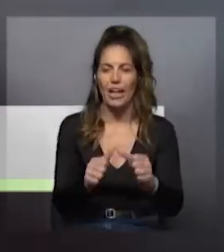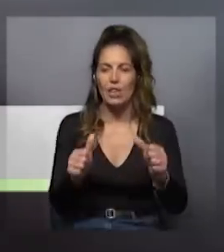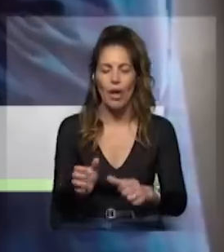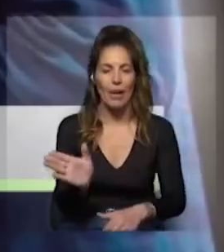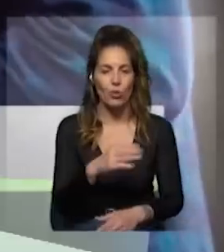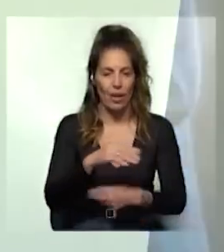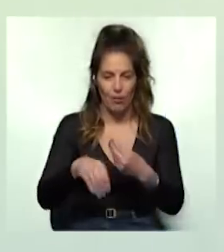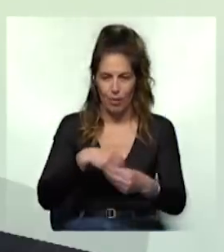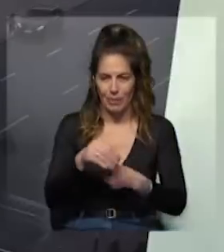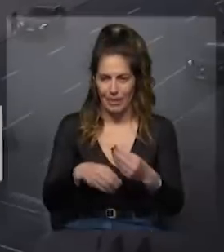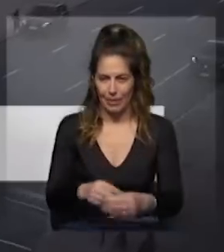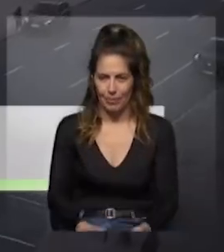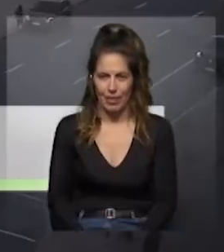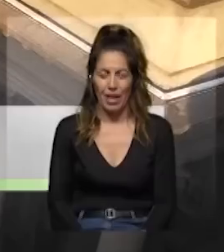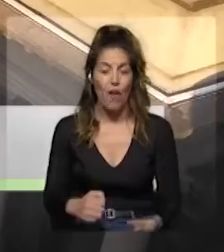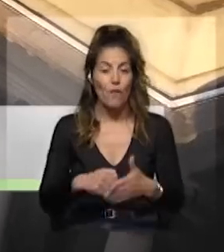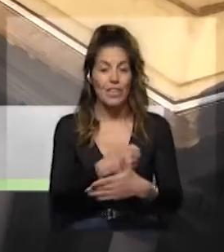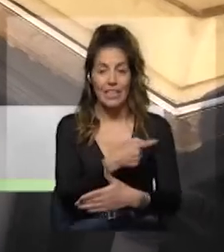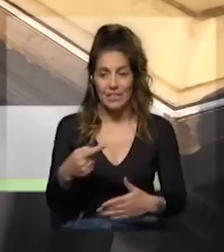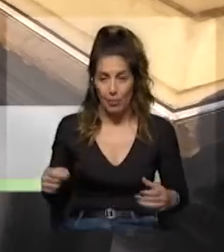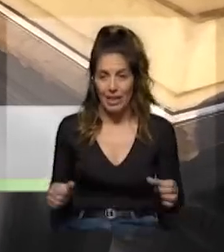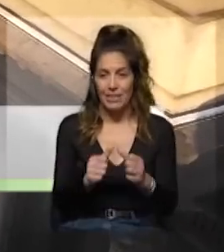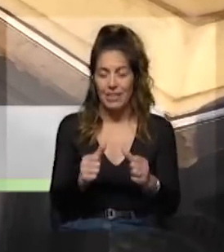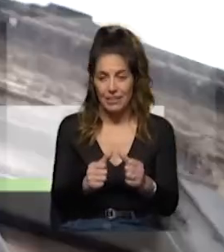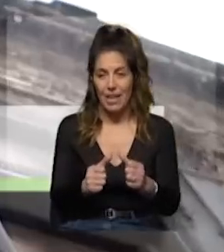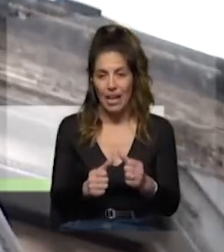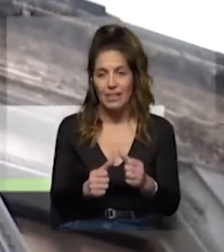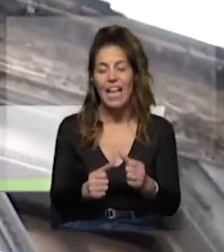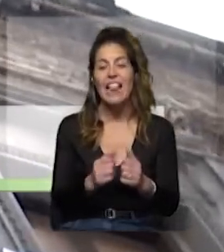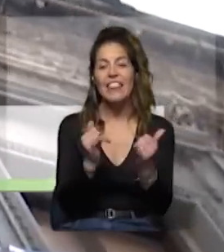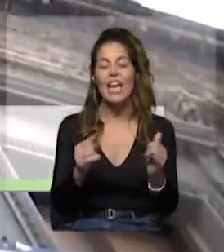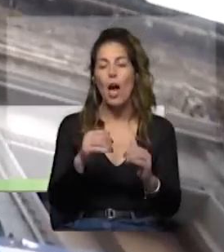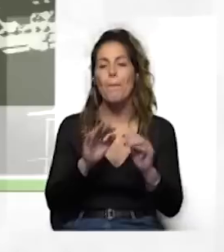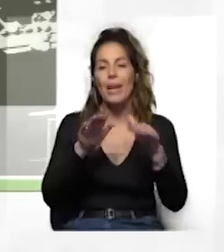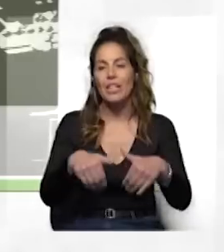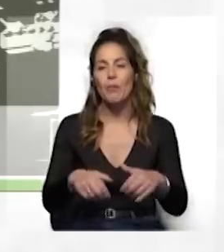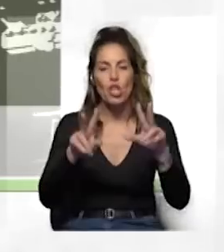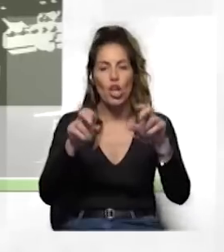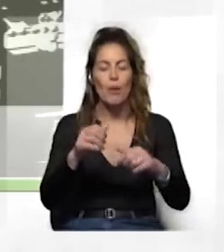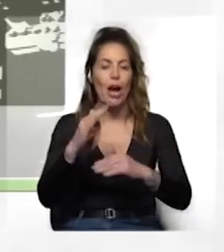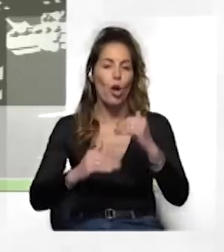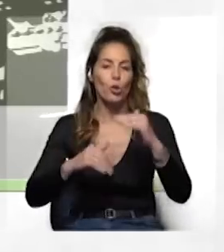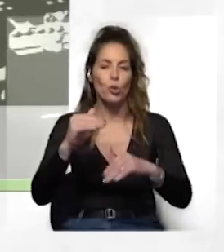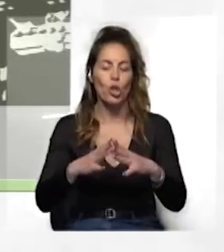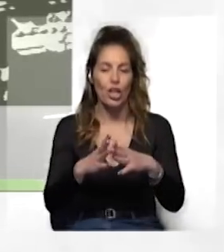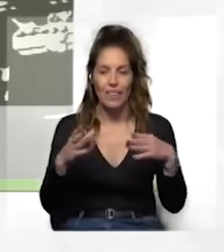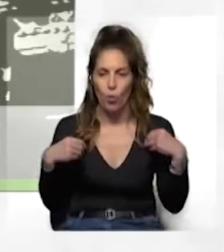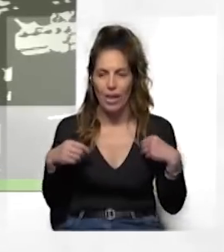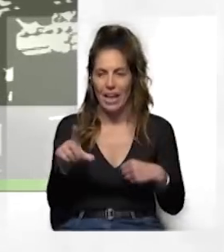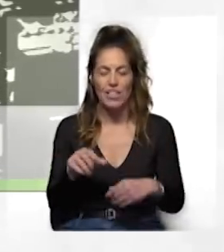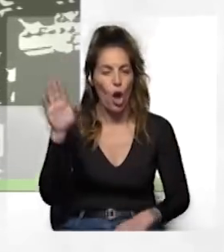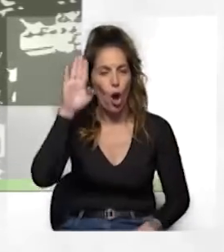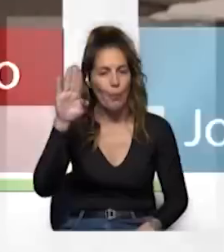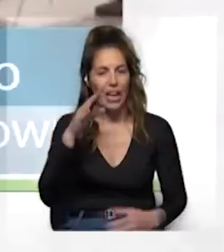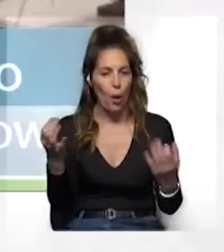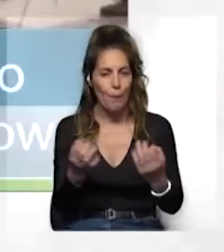toda la familia este fin de semana se realizará una nueva edición del día del patrimonio bajo lema constructores de escuelas y liceos homenajeando